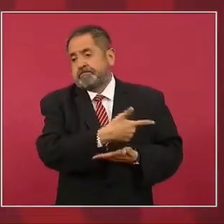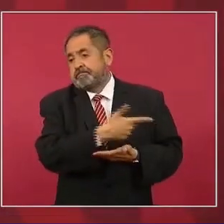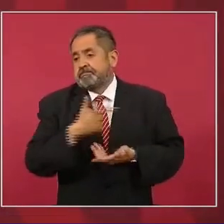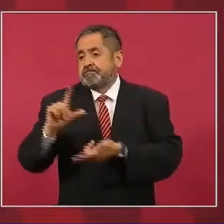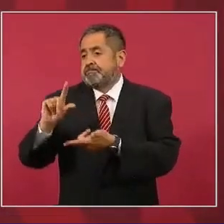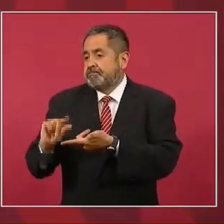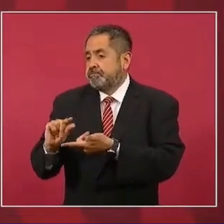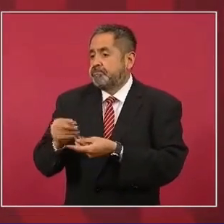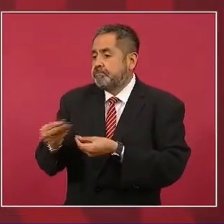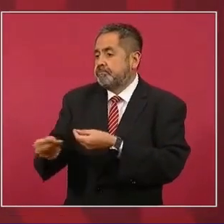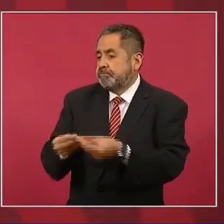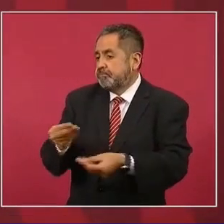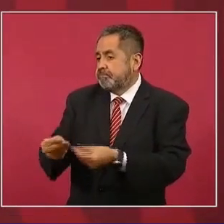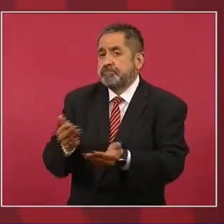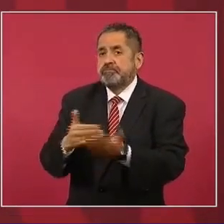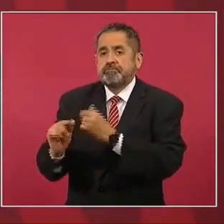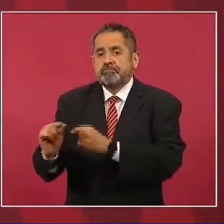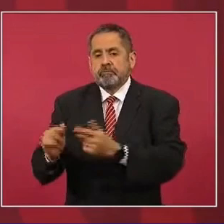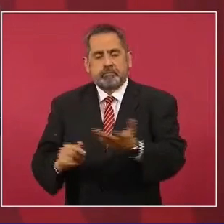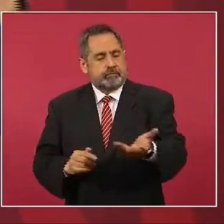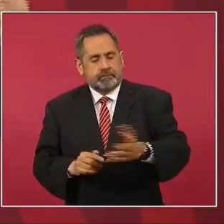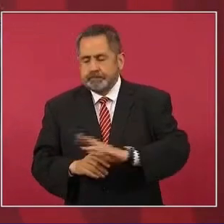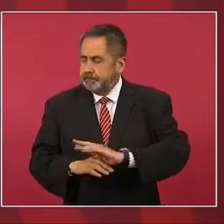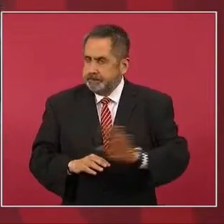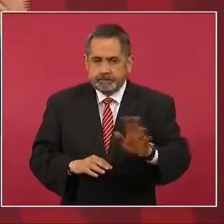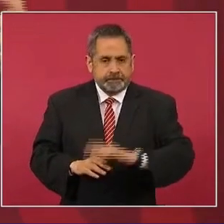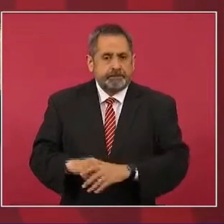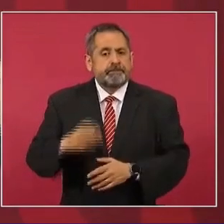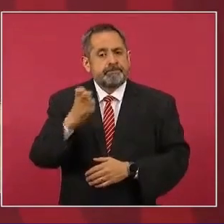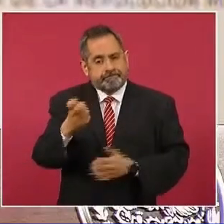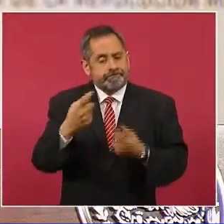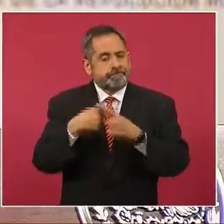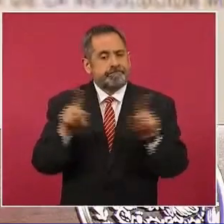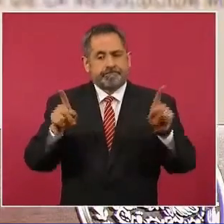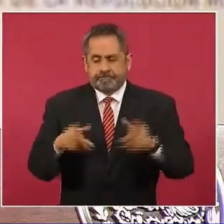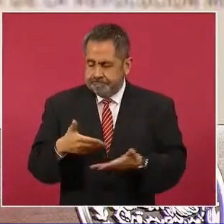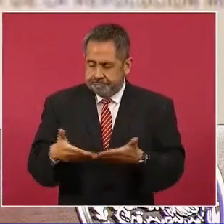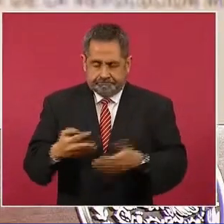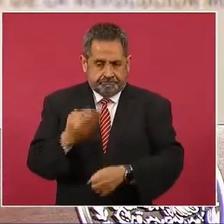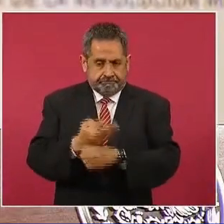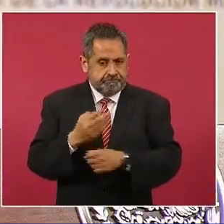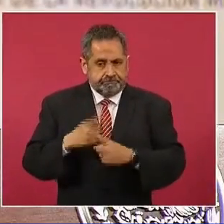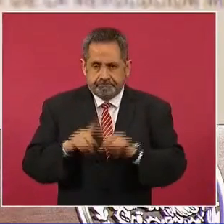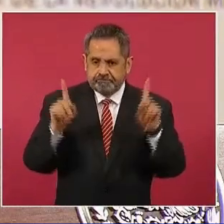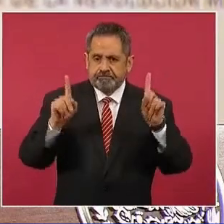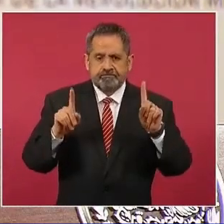desarrollo. Esa es la diferencia que hay ahora.